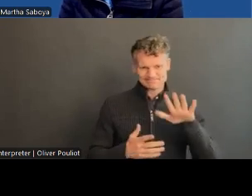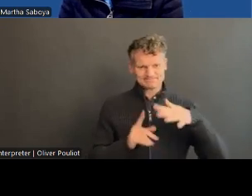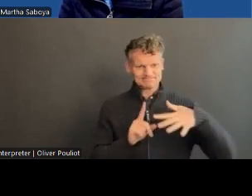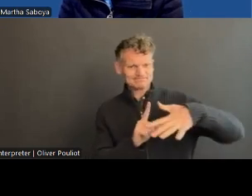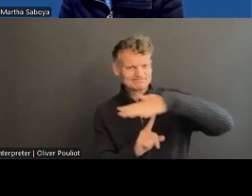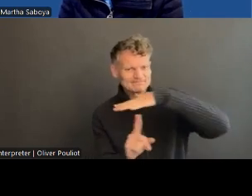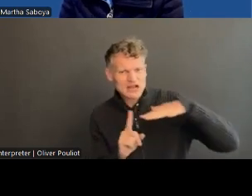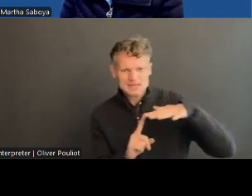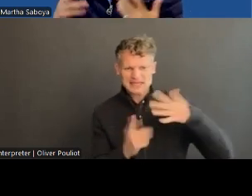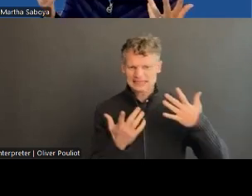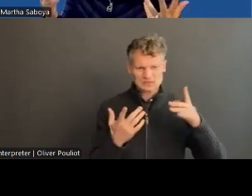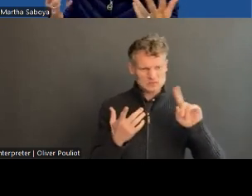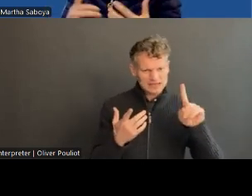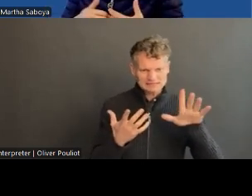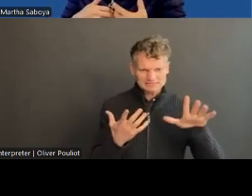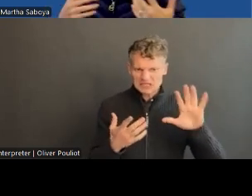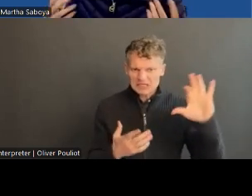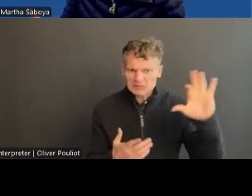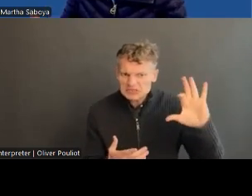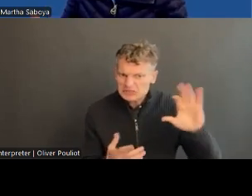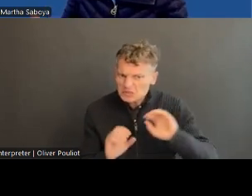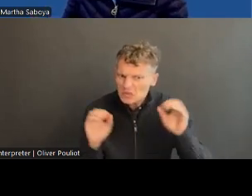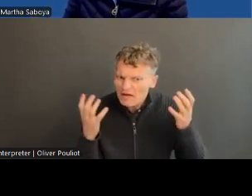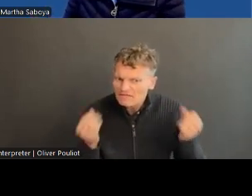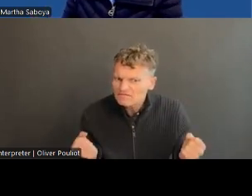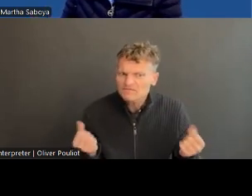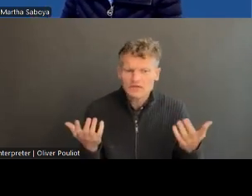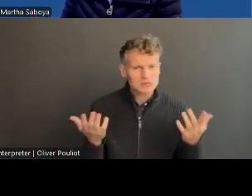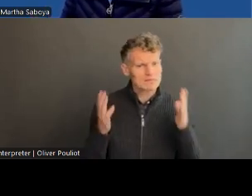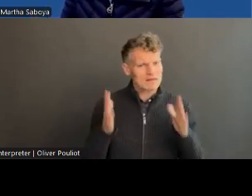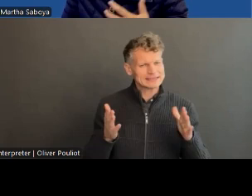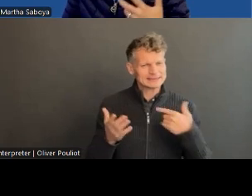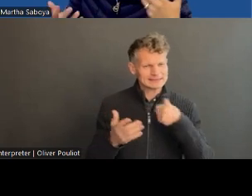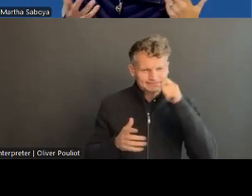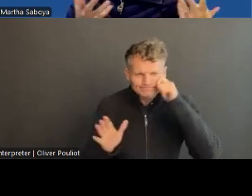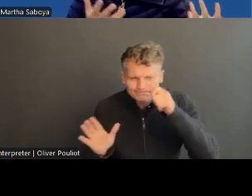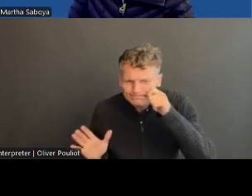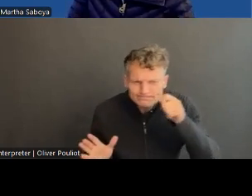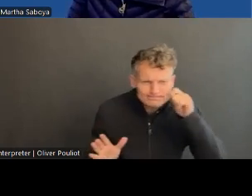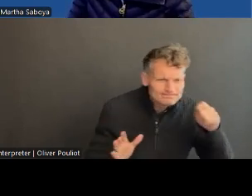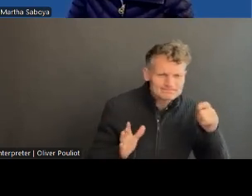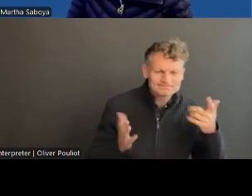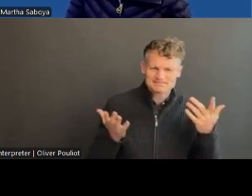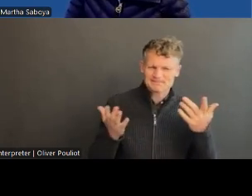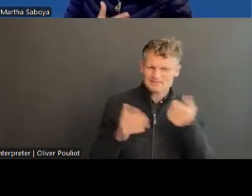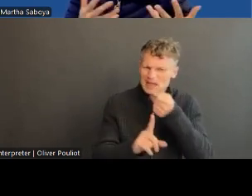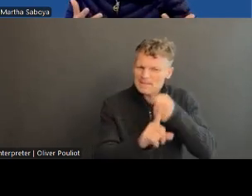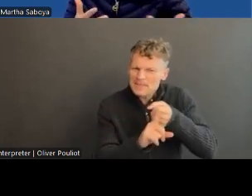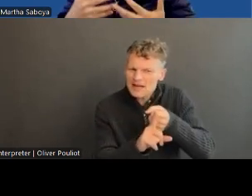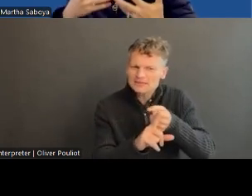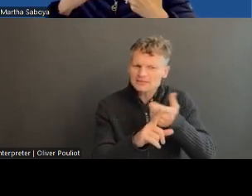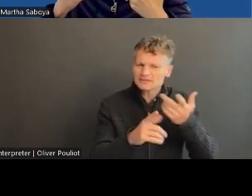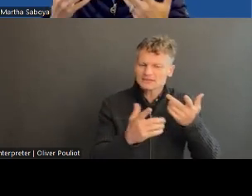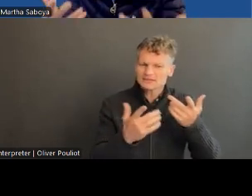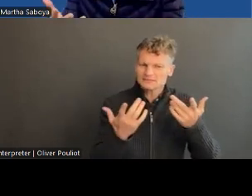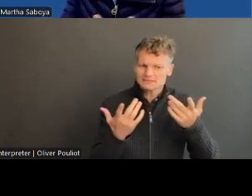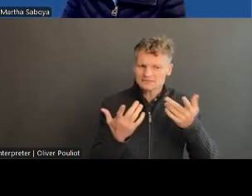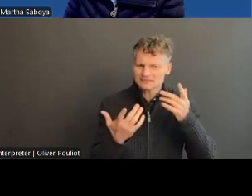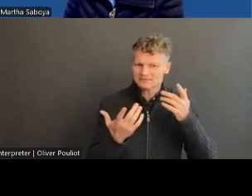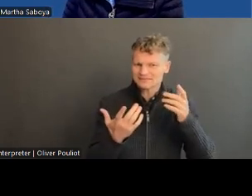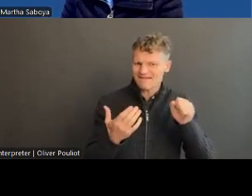qué ocurre detrás de las cifras que estamos viendo. ¿Qué pasa con el porcentaje de las poblaciones